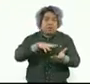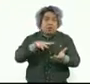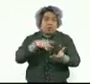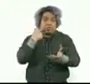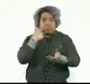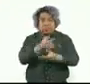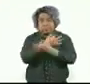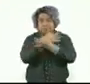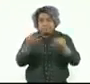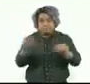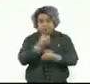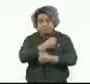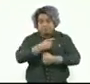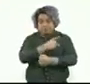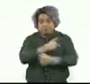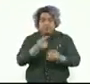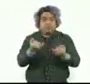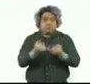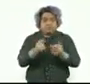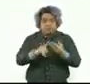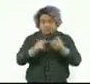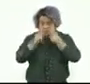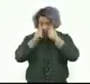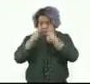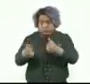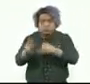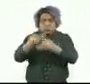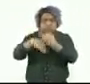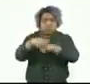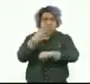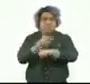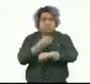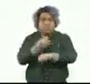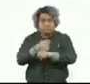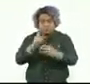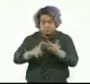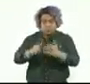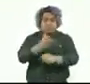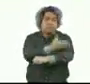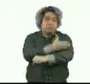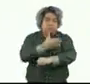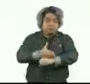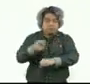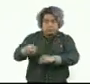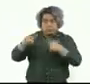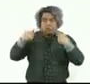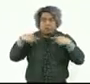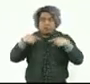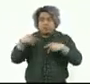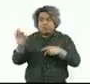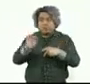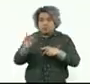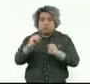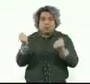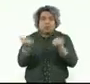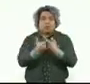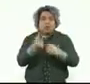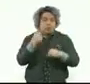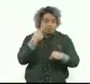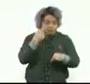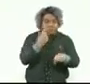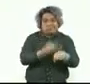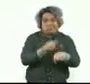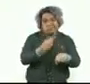salud y atención resolutiva y acompañamiento para las personas cuando se identifica una